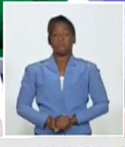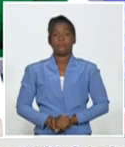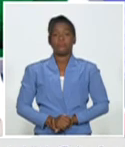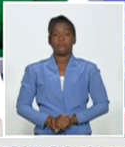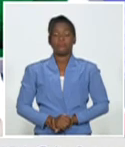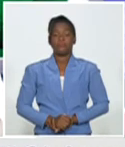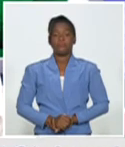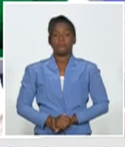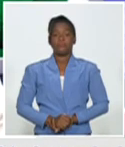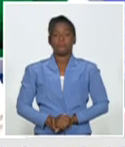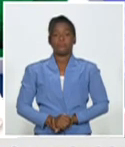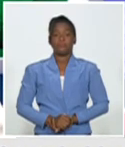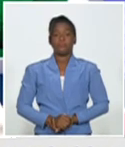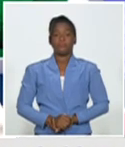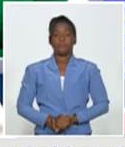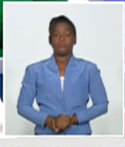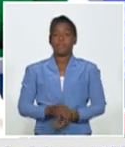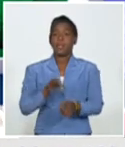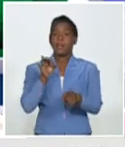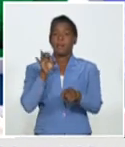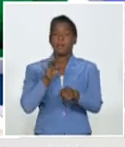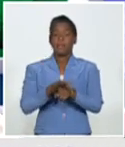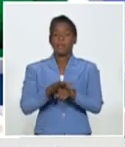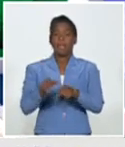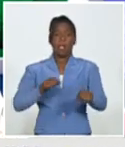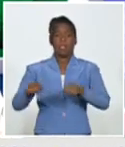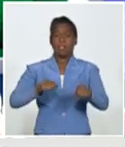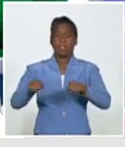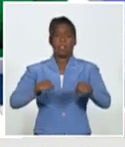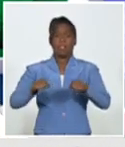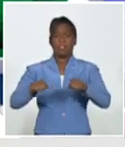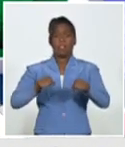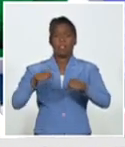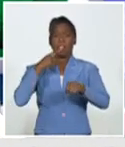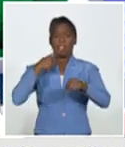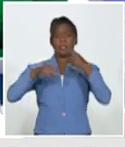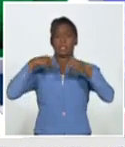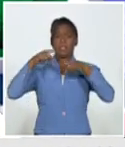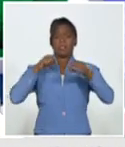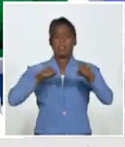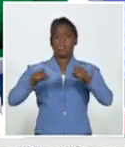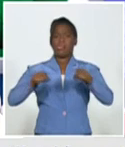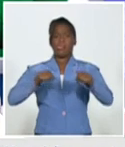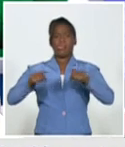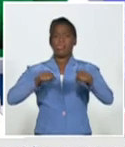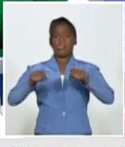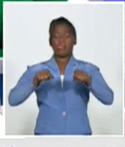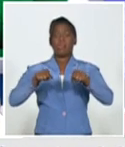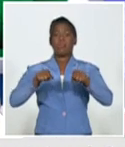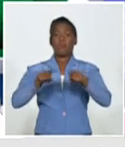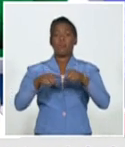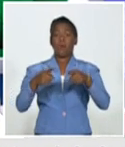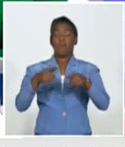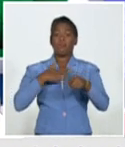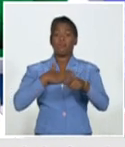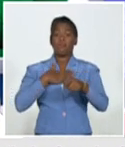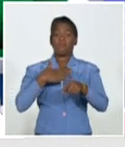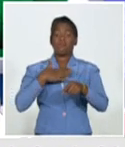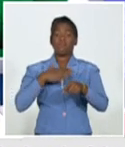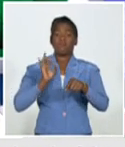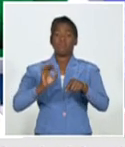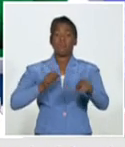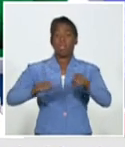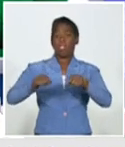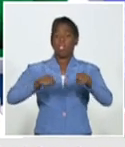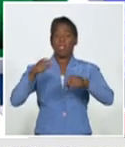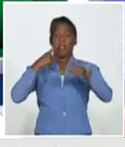inicialmente presentó convulsiones, teniendo en cuenta su padecimiento de epilepsia, pues realmente